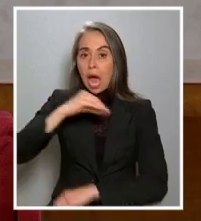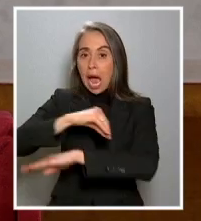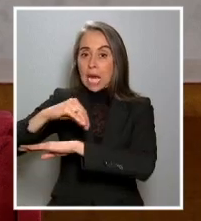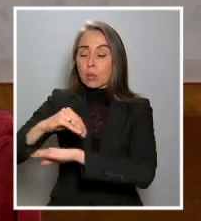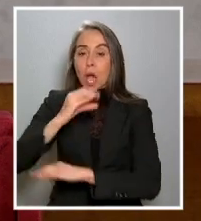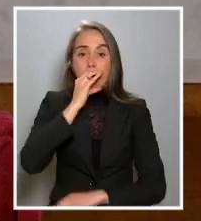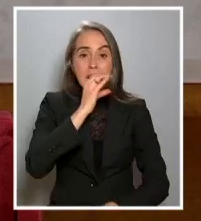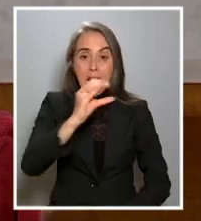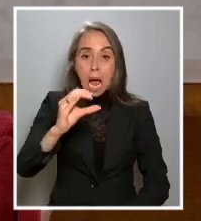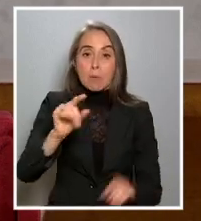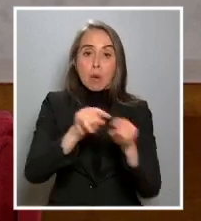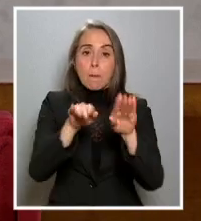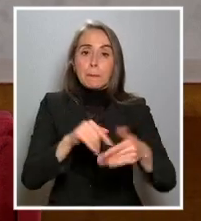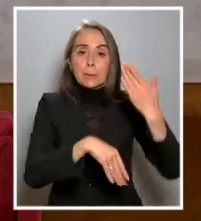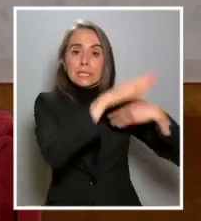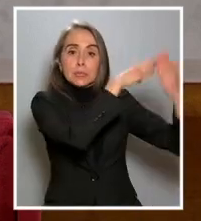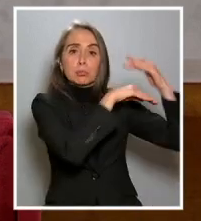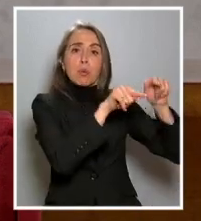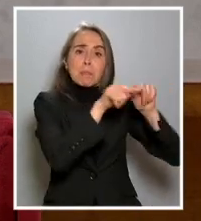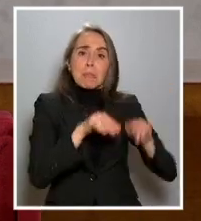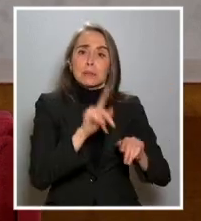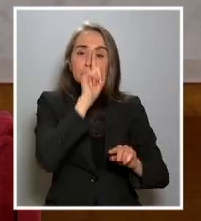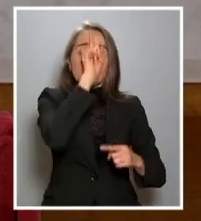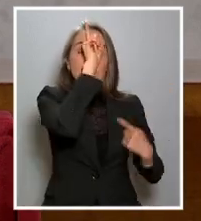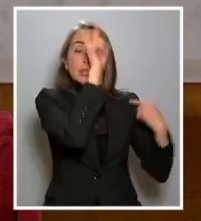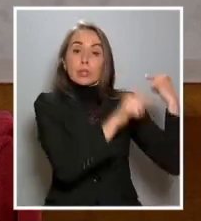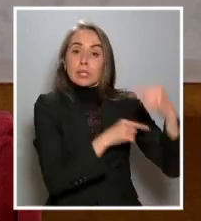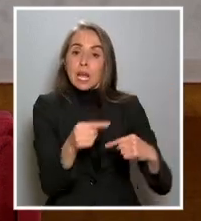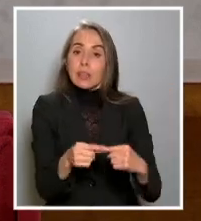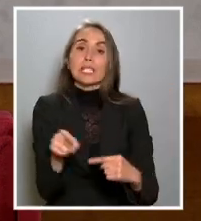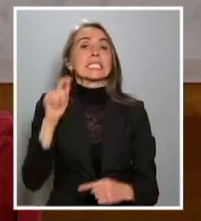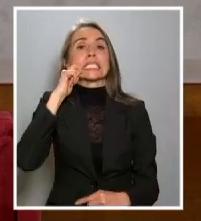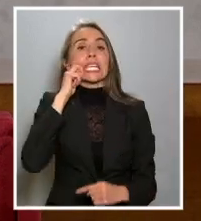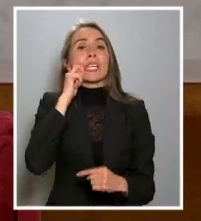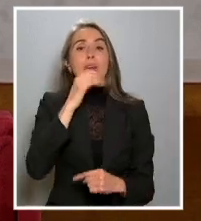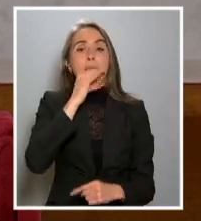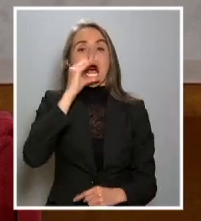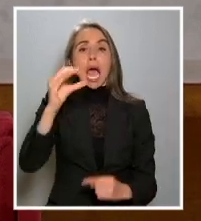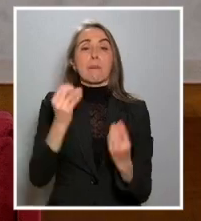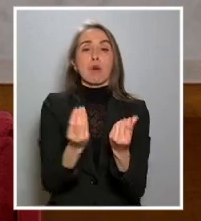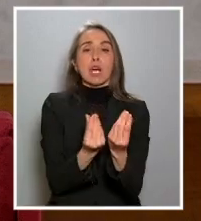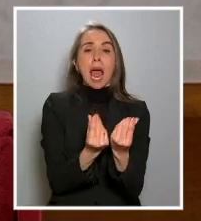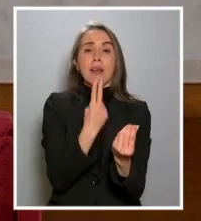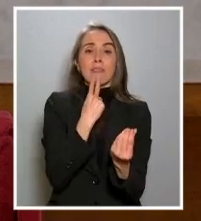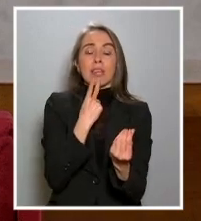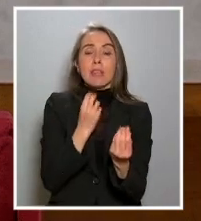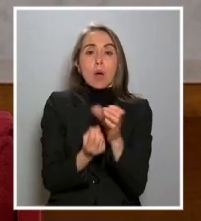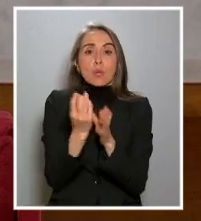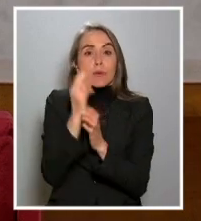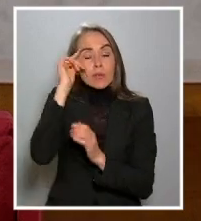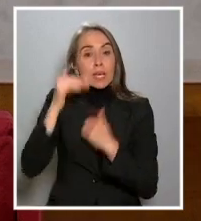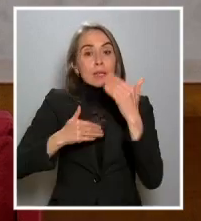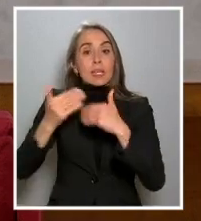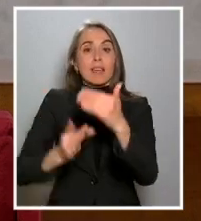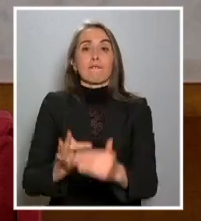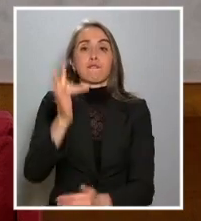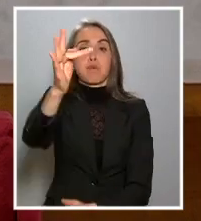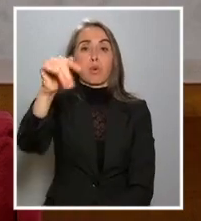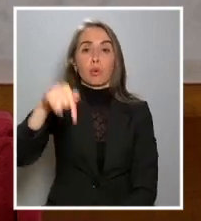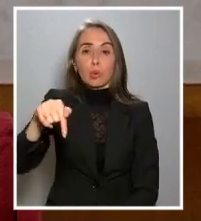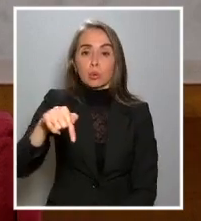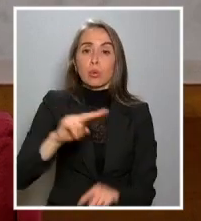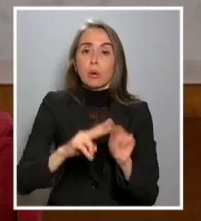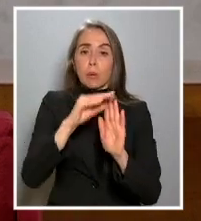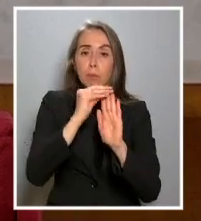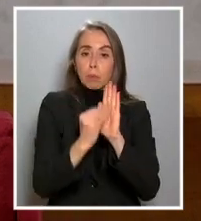que el campo mantenga su esencia, sus tradiciones, y además sea sinónimo de calidad de vida, de innovación y de futuro. Para eso estamos implementando